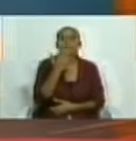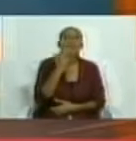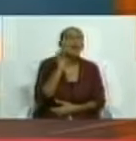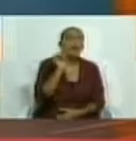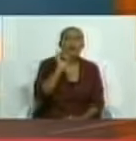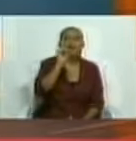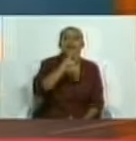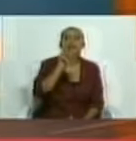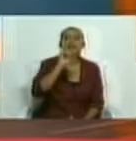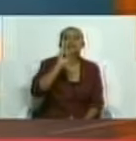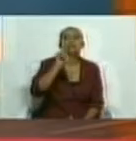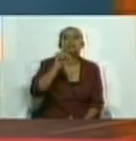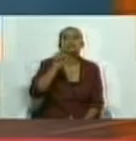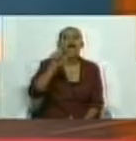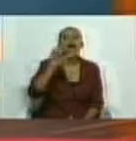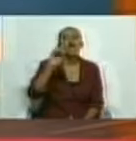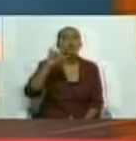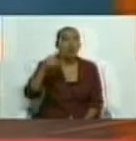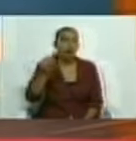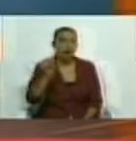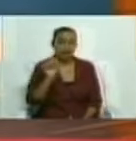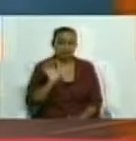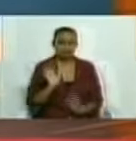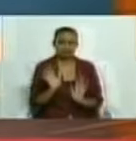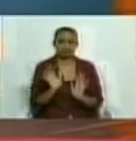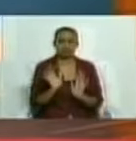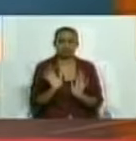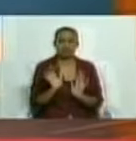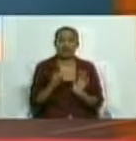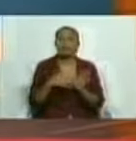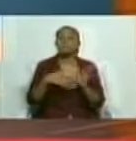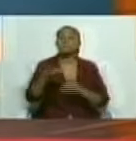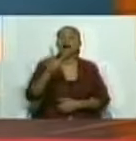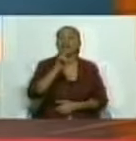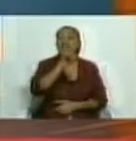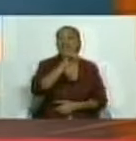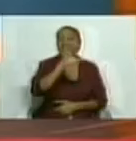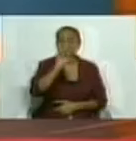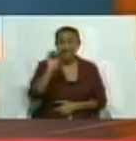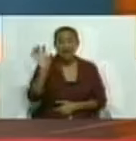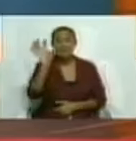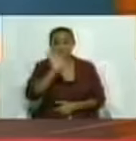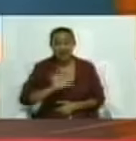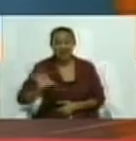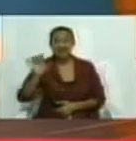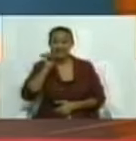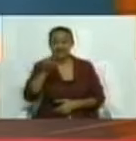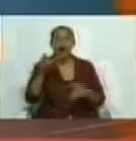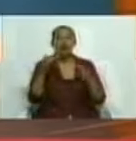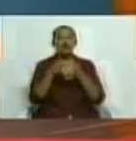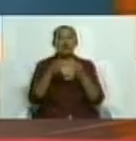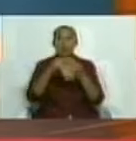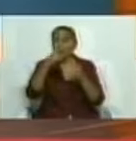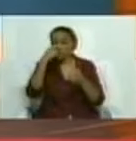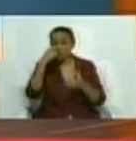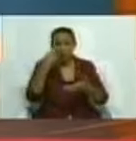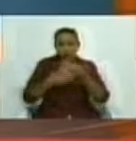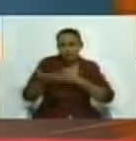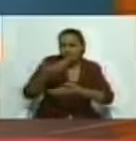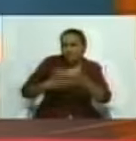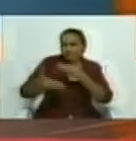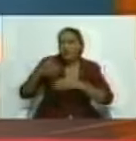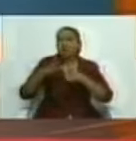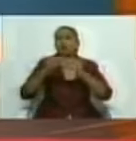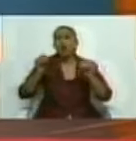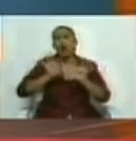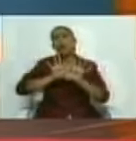está comprobado científicamente en más de 100 países ese s El cartel de Sinaloa